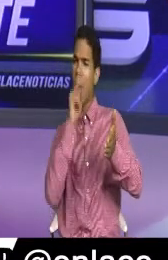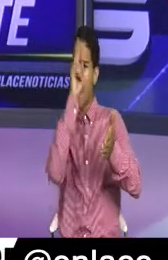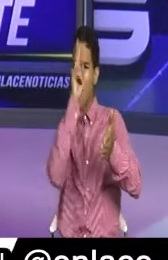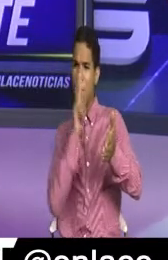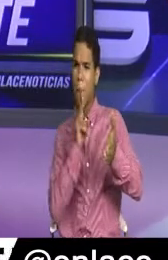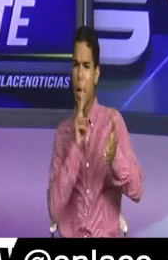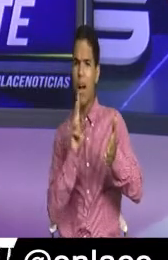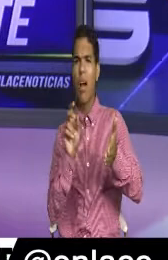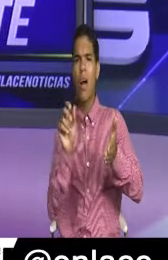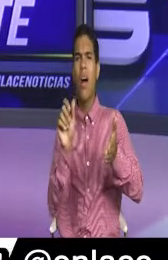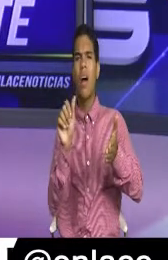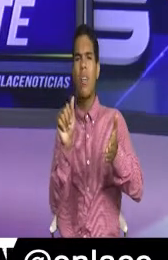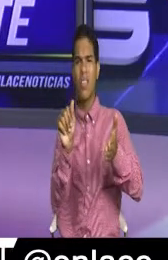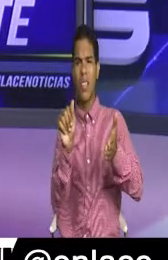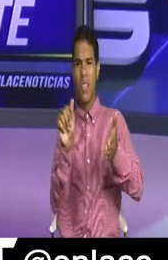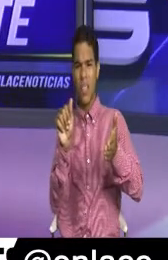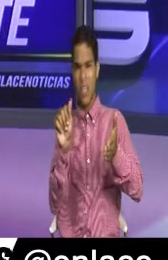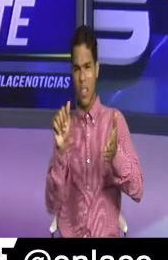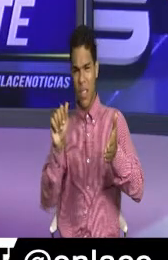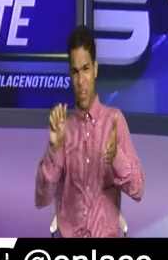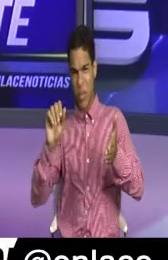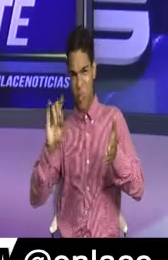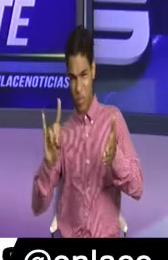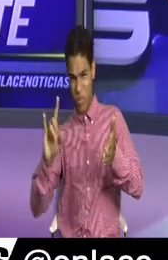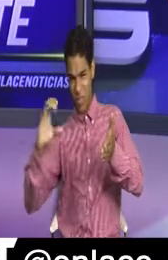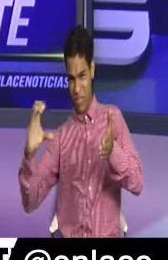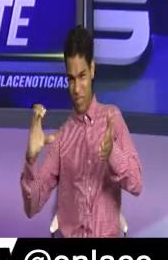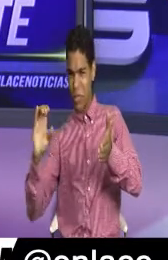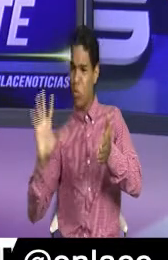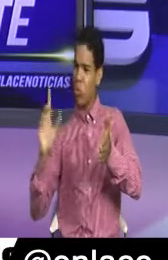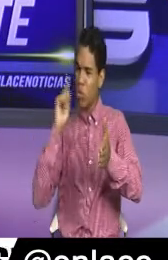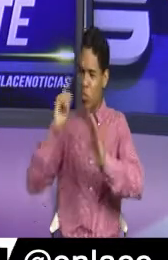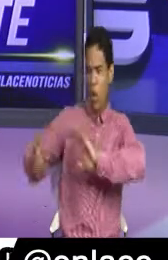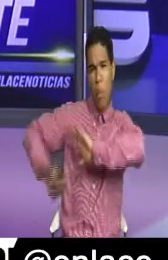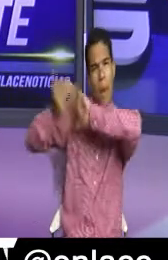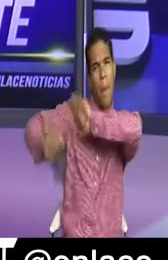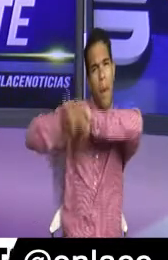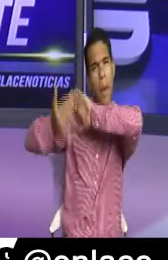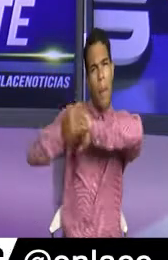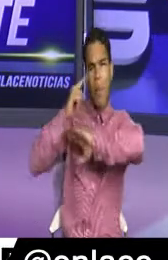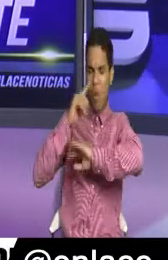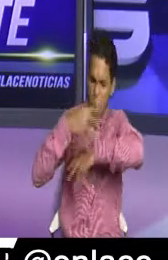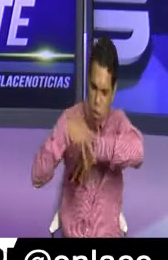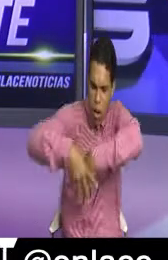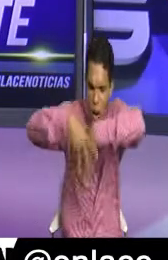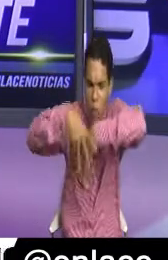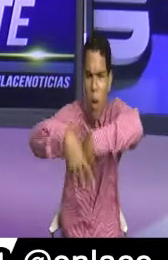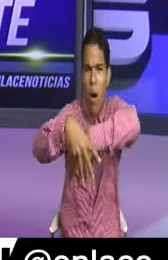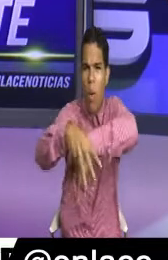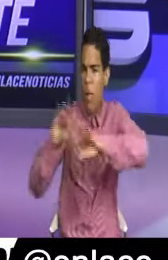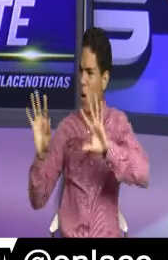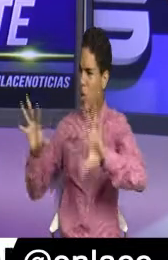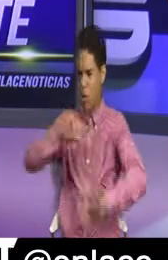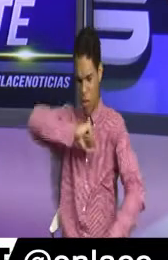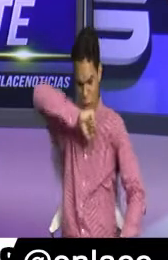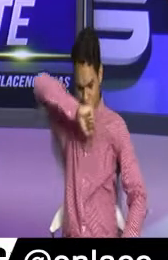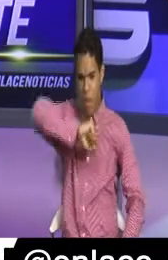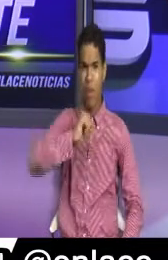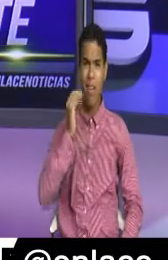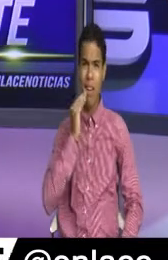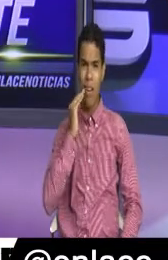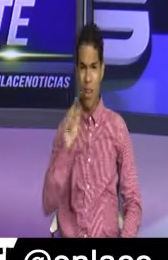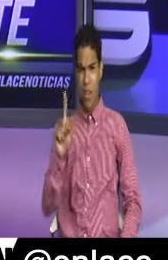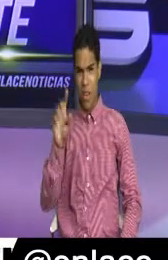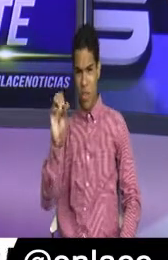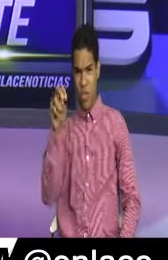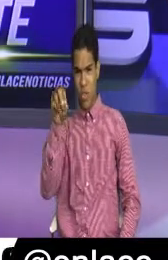fueron amenazados varios líderes sociales e integrantes del movimiento político Marcha Patriótica. Sonia Nevado, una de las personas que aparece en el